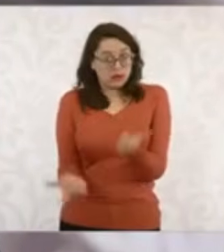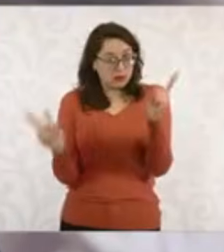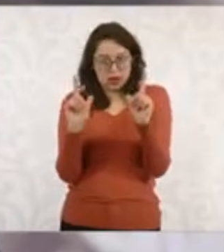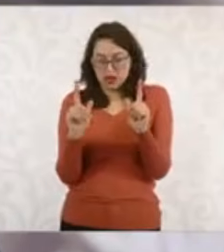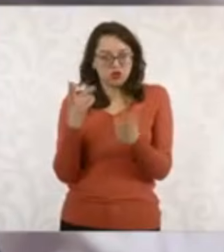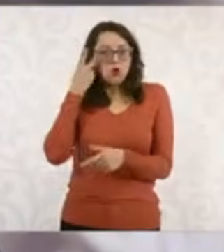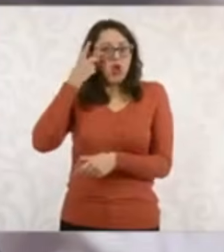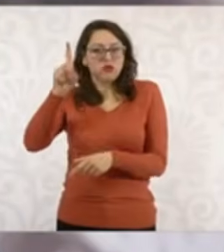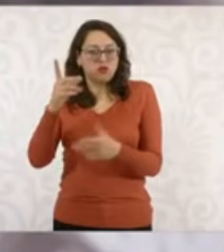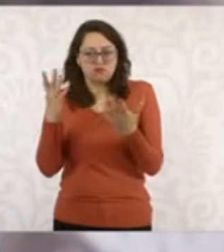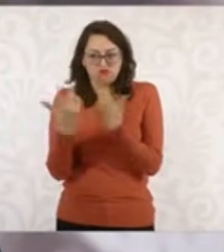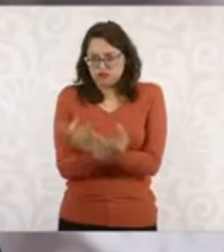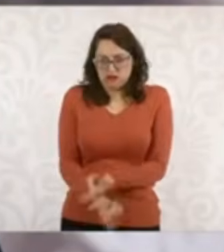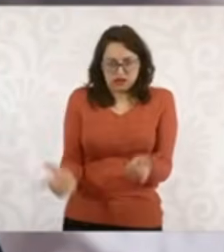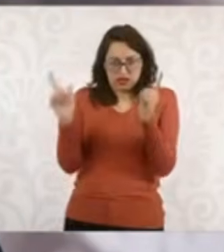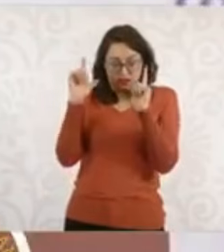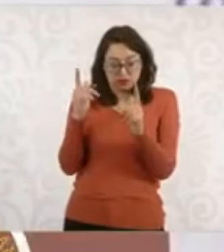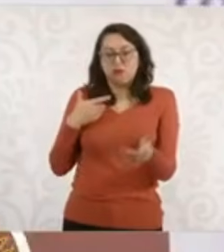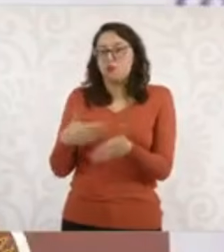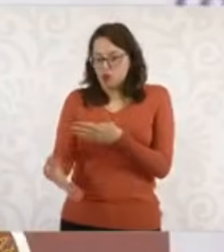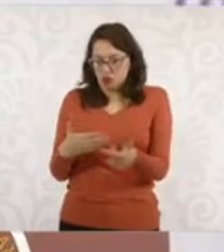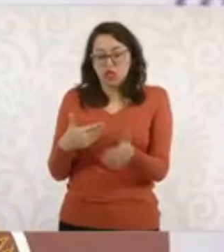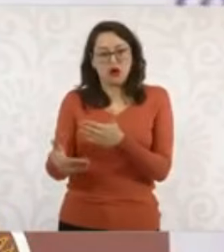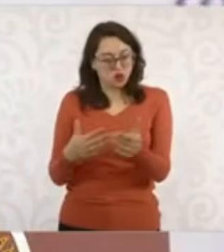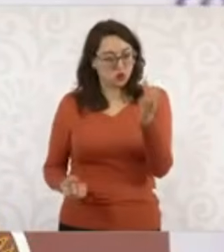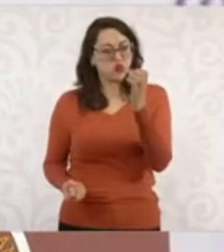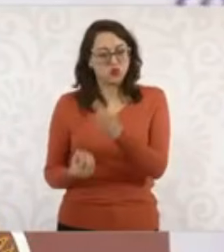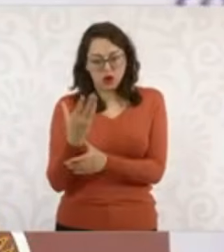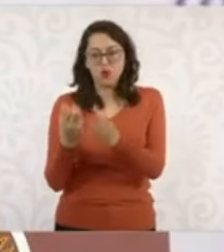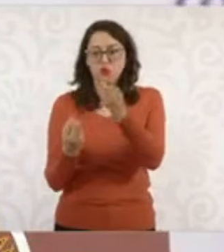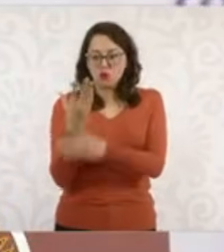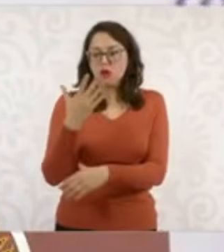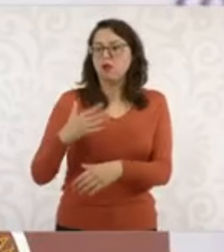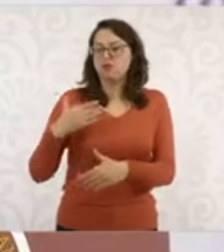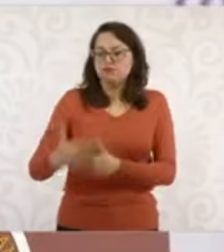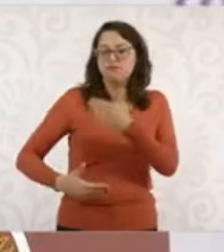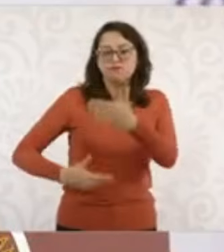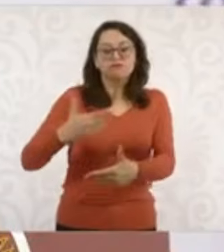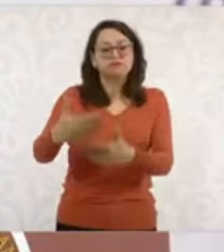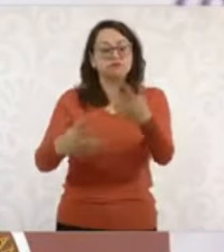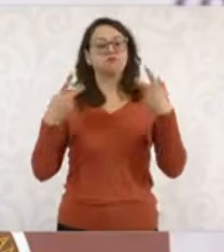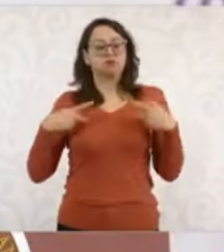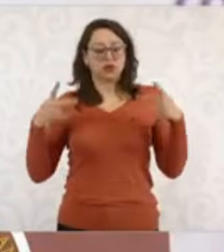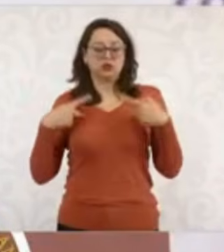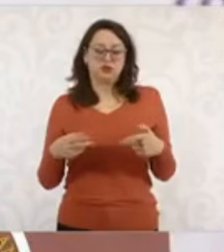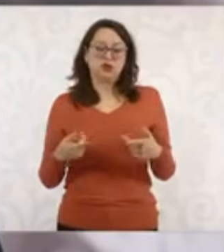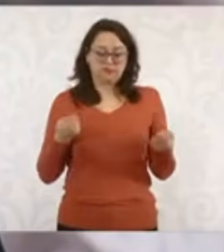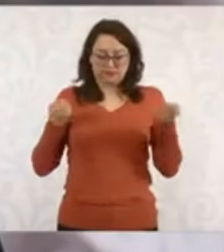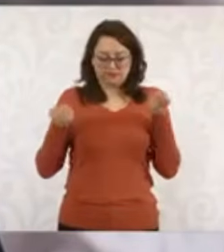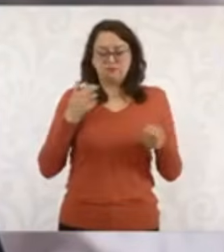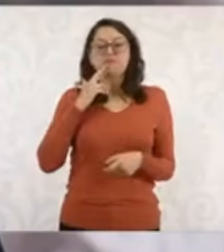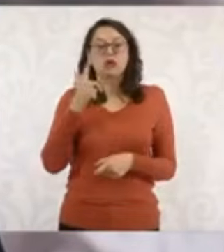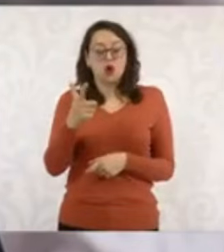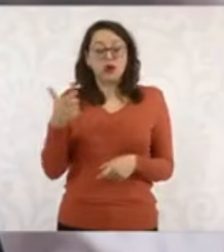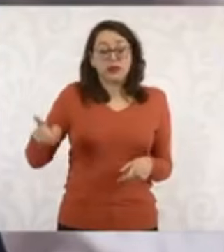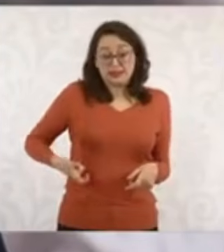que es de mucho más nueva generación. Es decir, estamos también haciendo un portafolio mucho más moderno que va a ayudar a que las personas tengan mucho mayor control. No